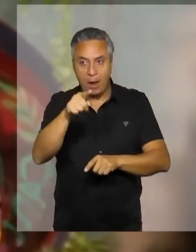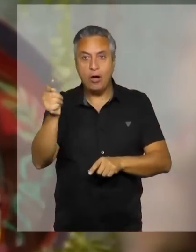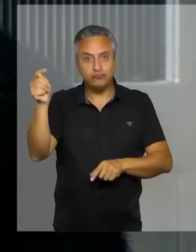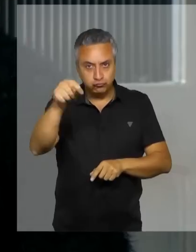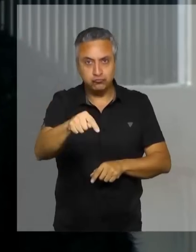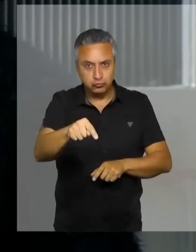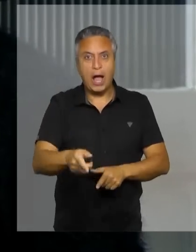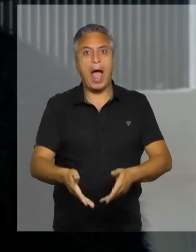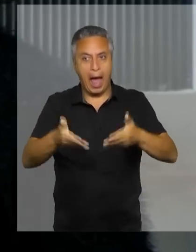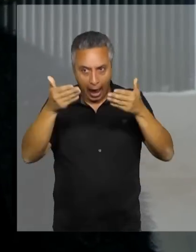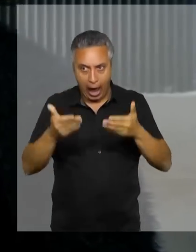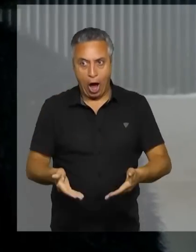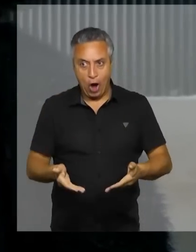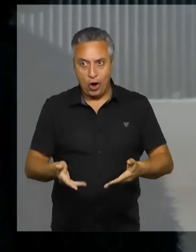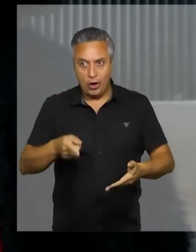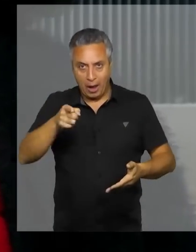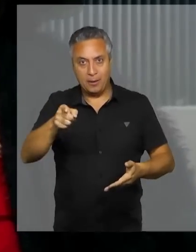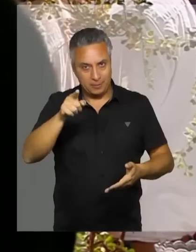ahora.